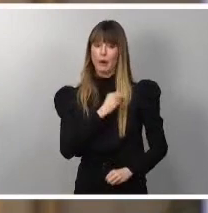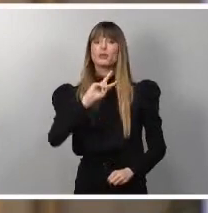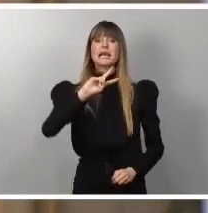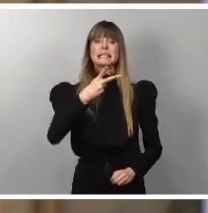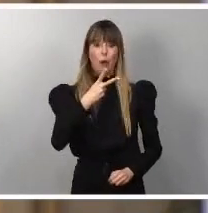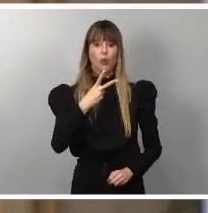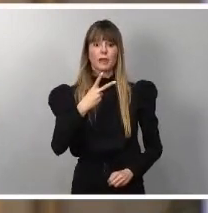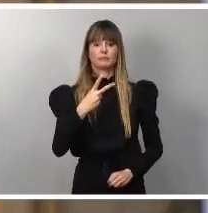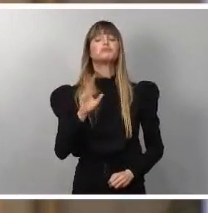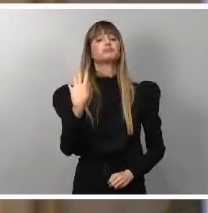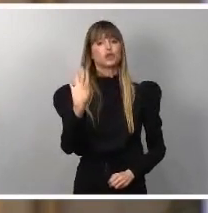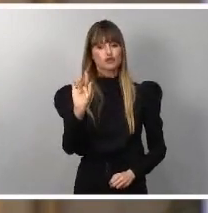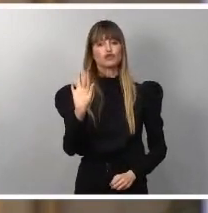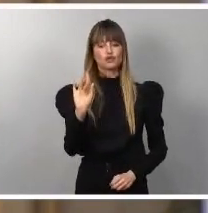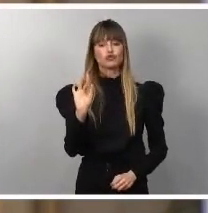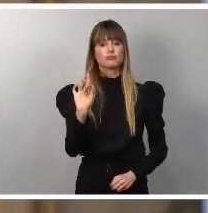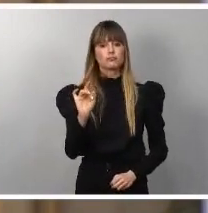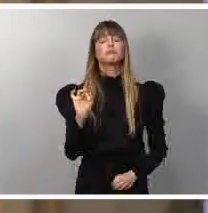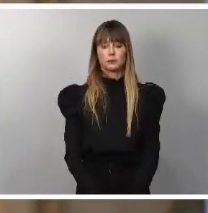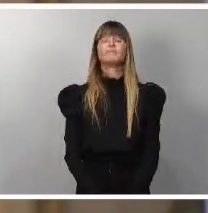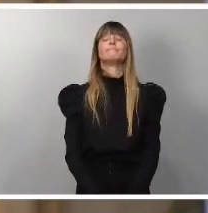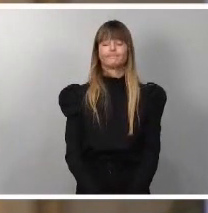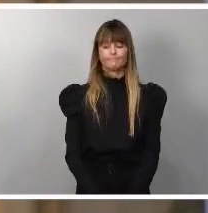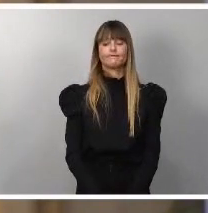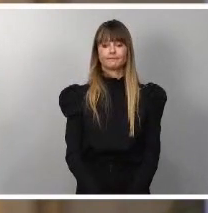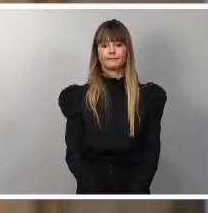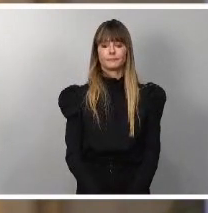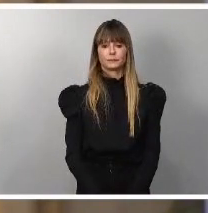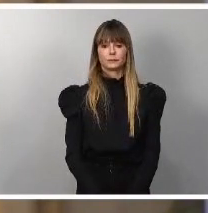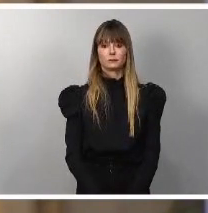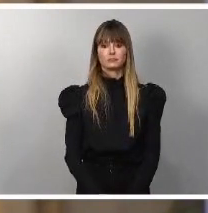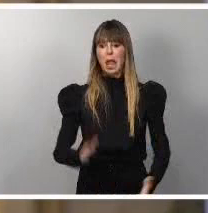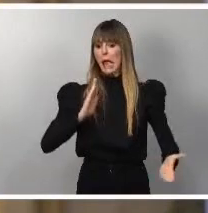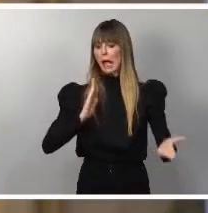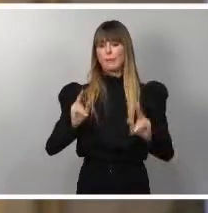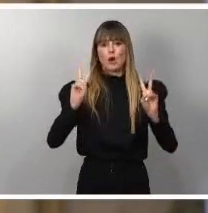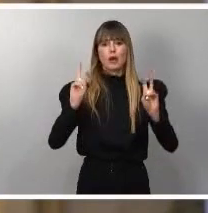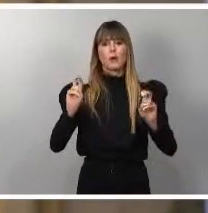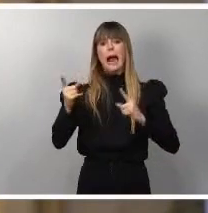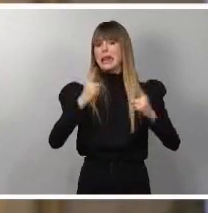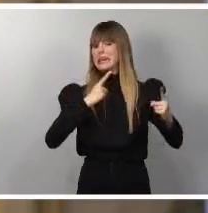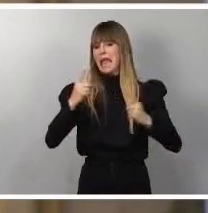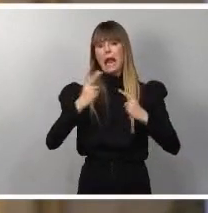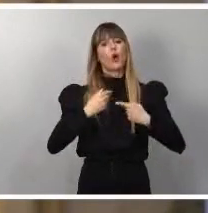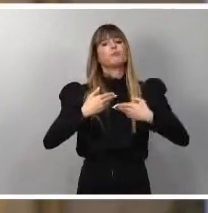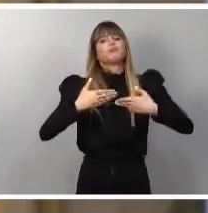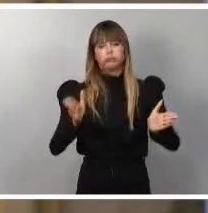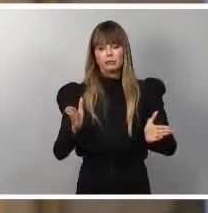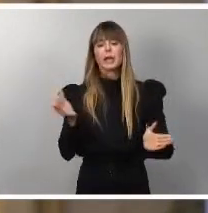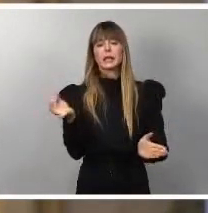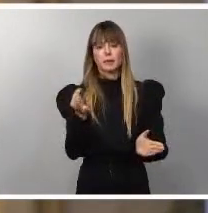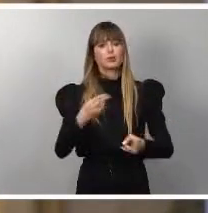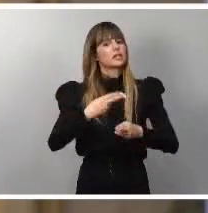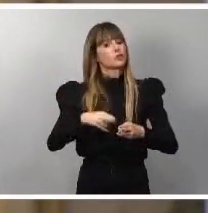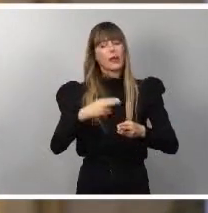legislatura? Por supuesto. Tenemos que abrir una nueva fase de diálogo, de normalización de la situación política en